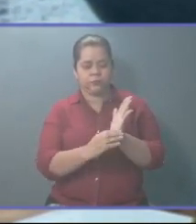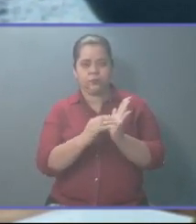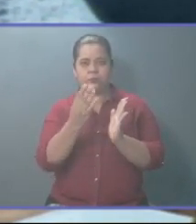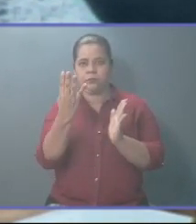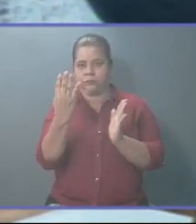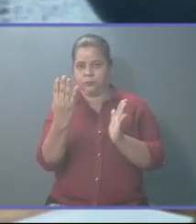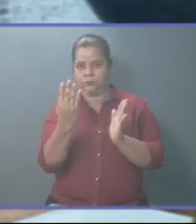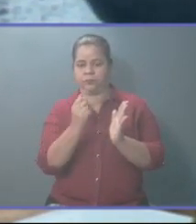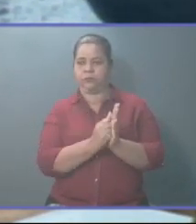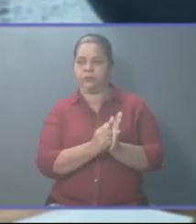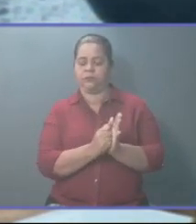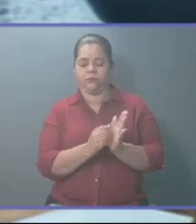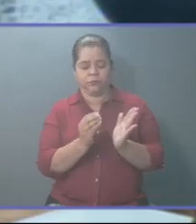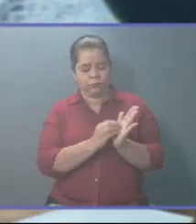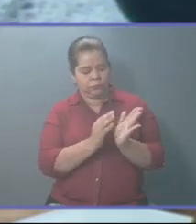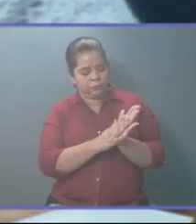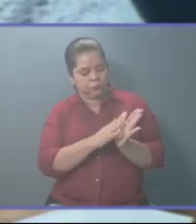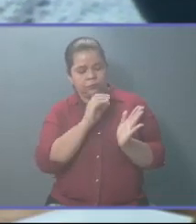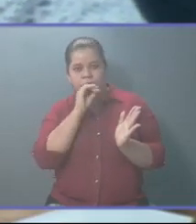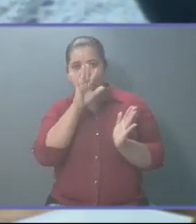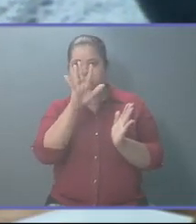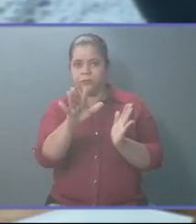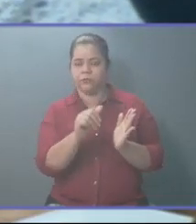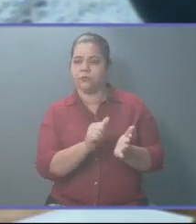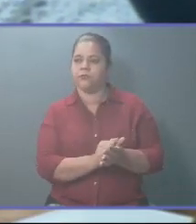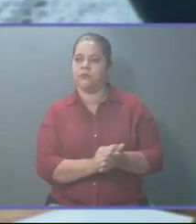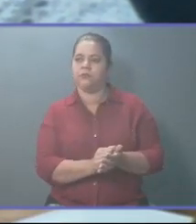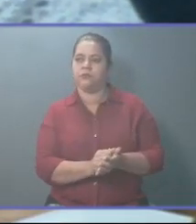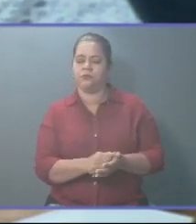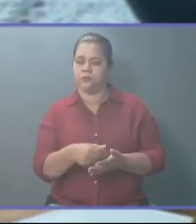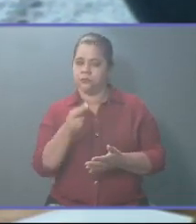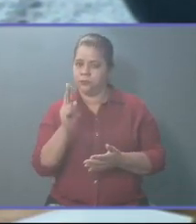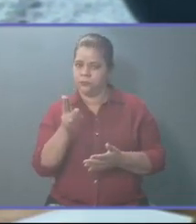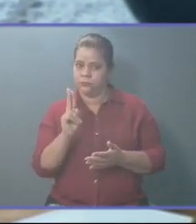14A y dice lo siguiente: el decreto